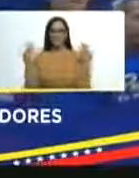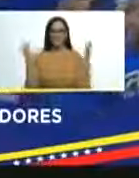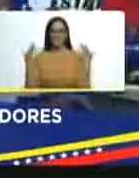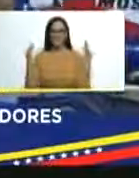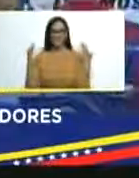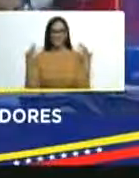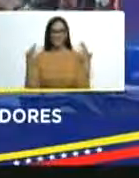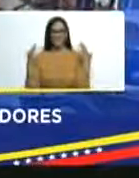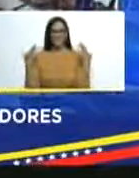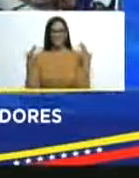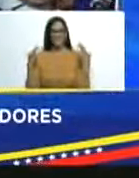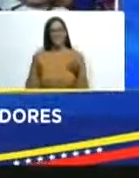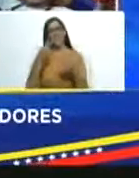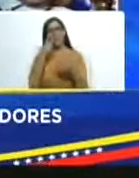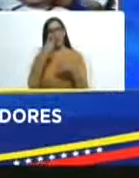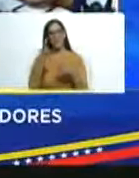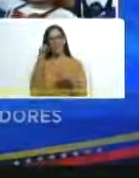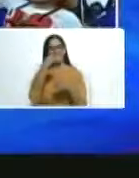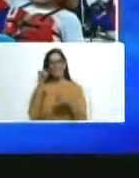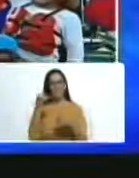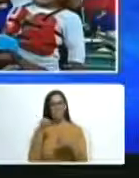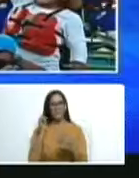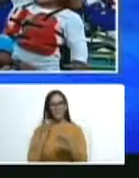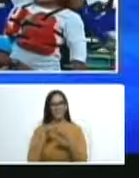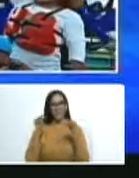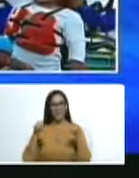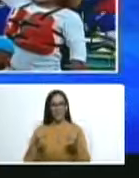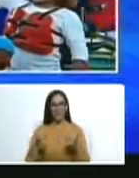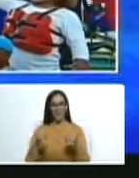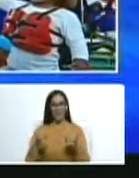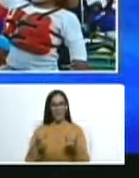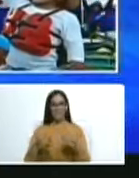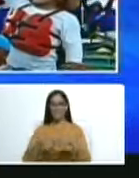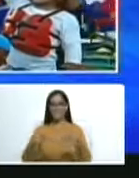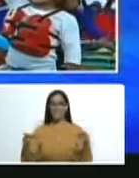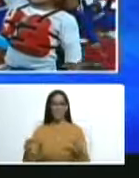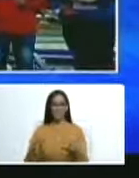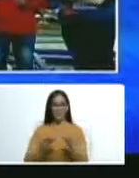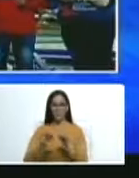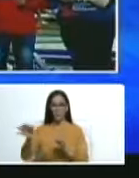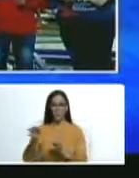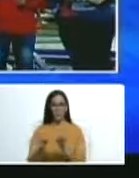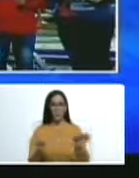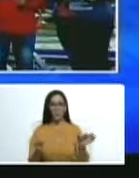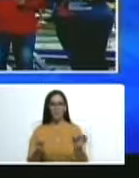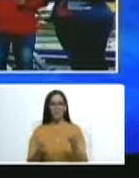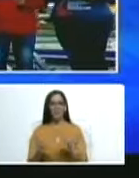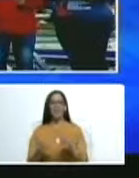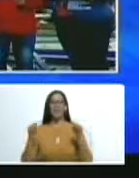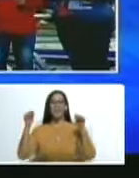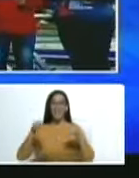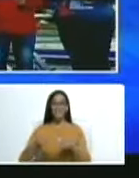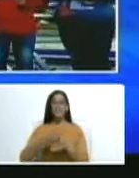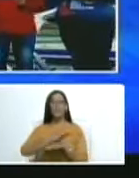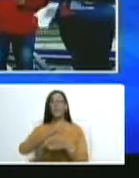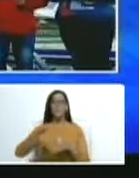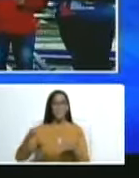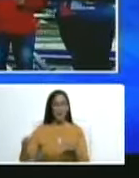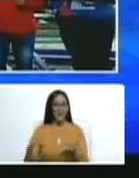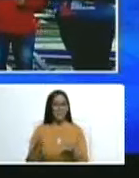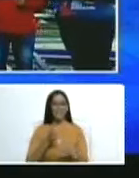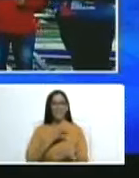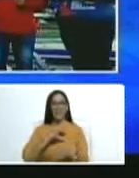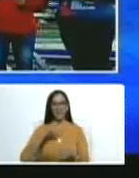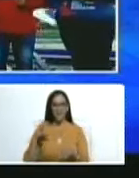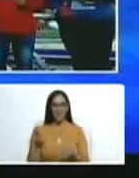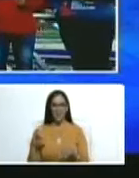Ver al Zulia desde acá, de punta a punta también, de estos mares caribeños